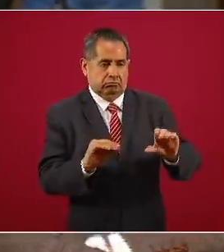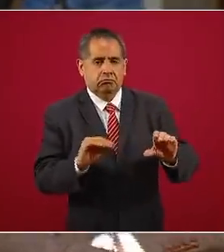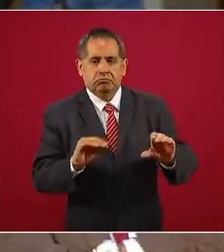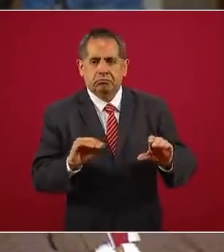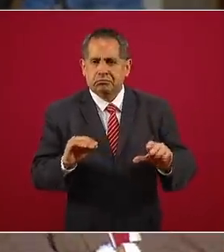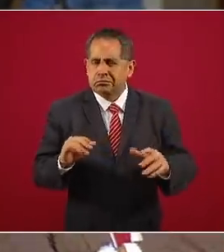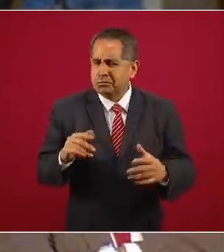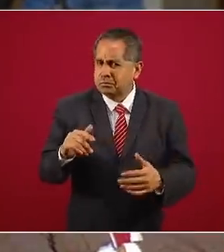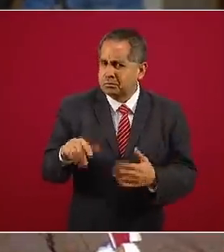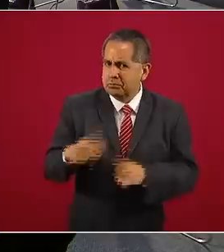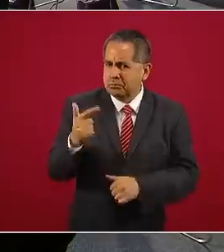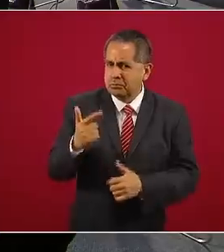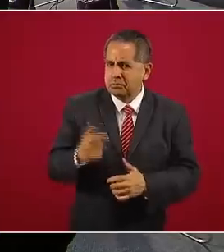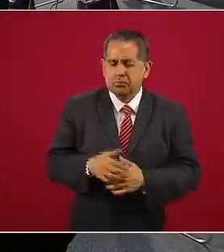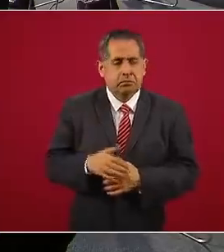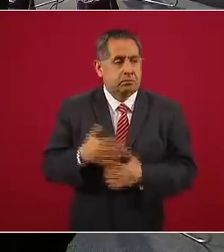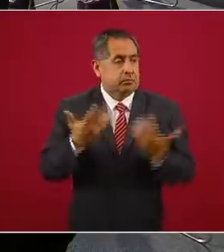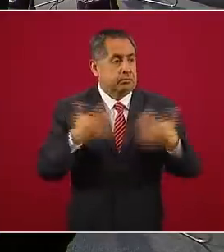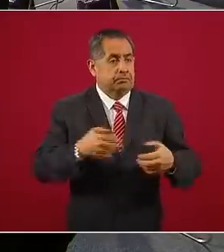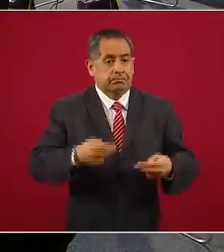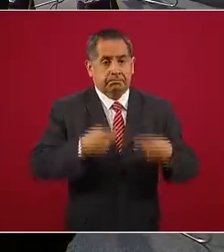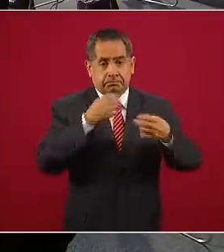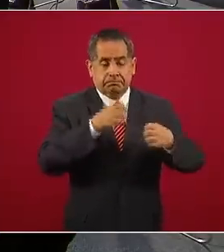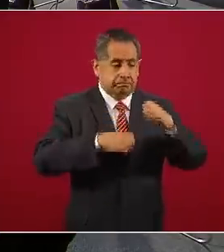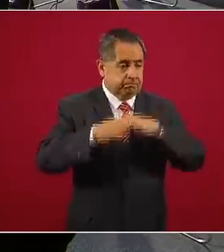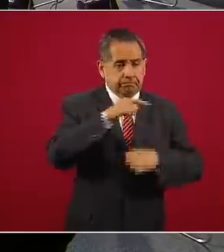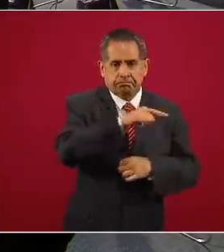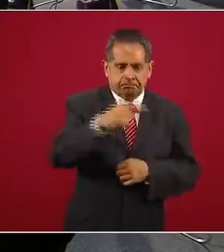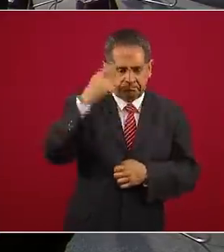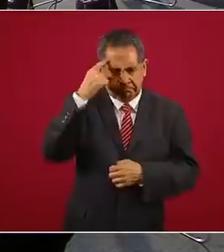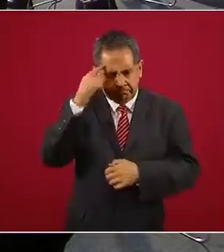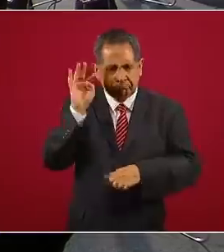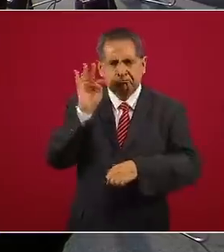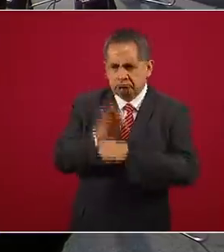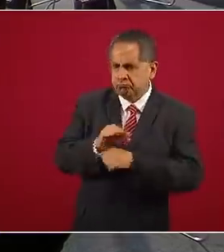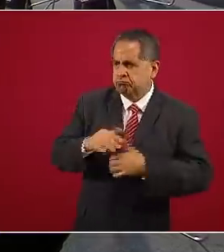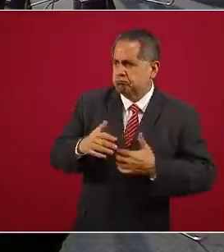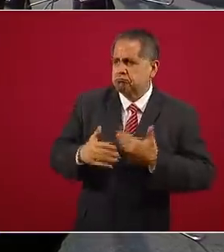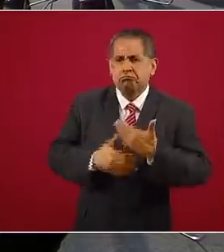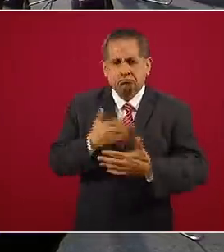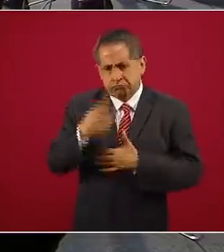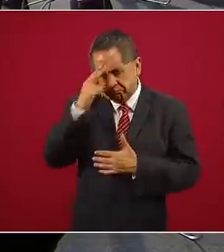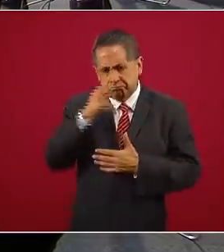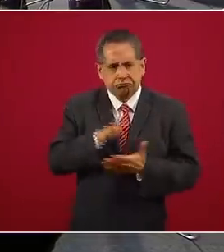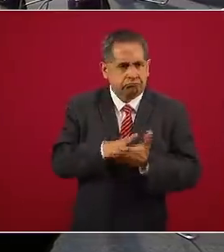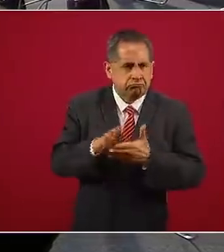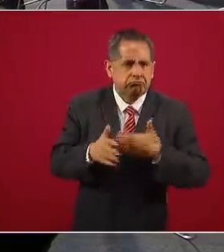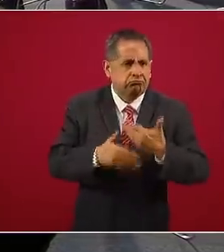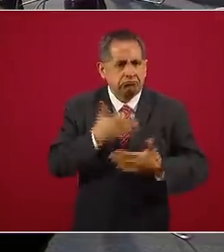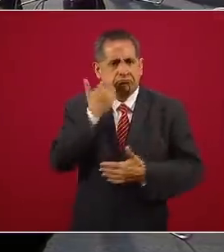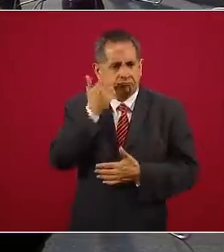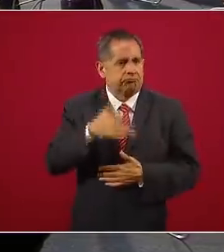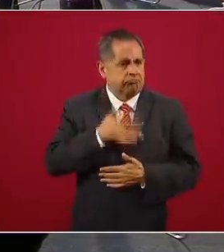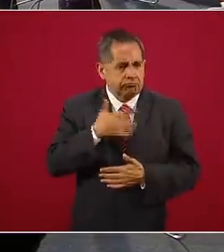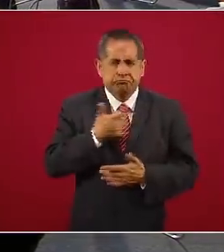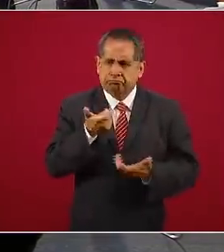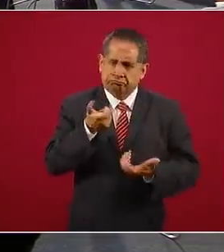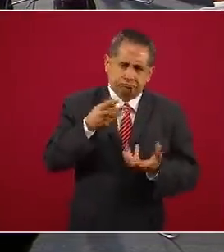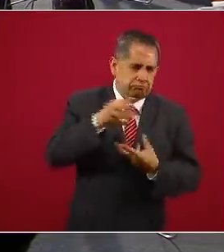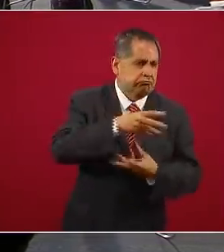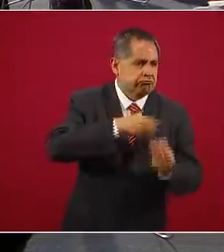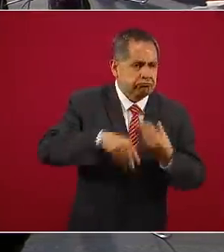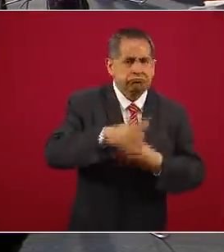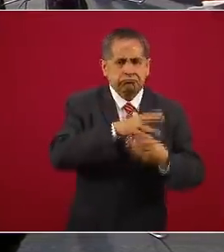presidente estos empresarios que están comprometidos con el desarrollo de méxico y que siguen con la intención de invertir su dinero